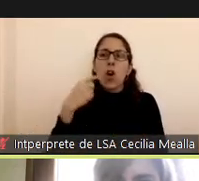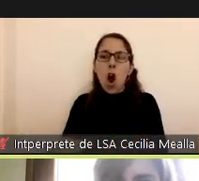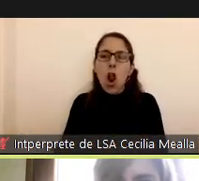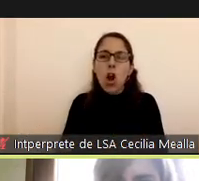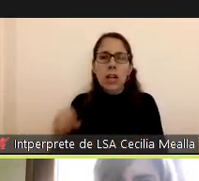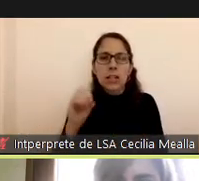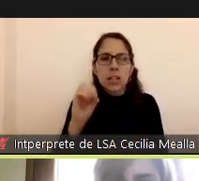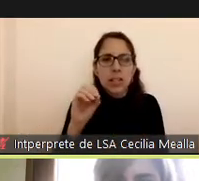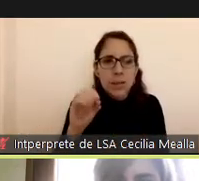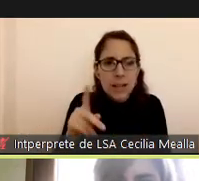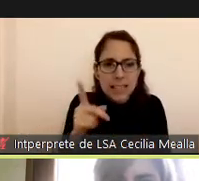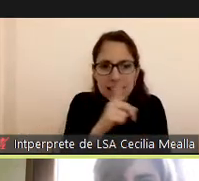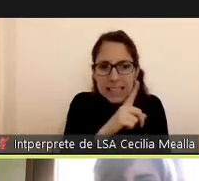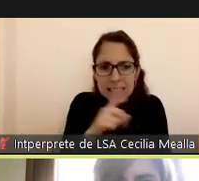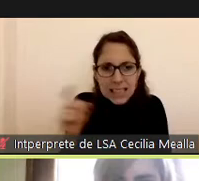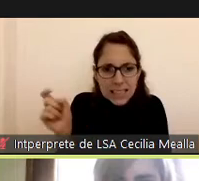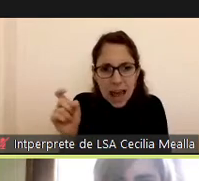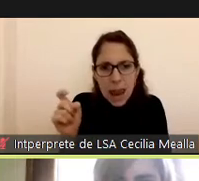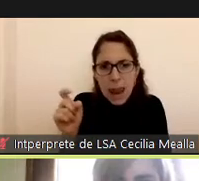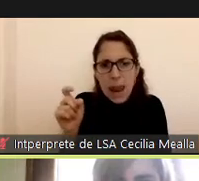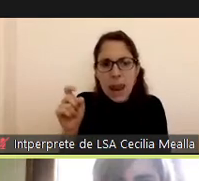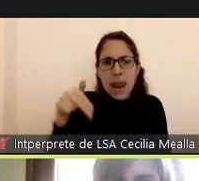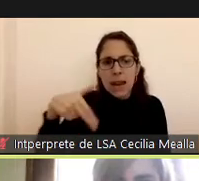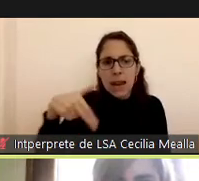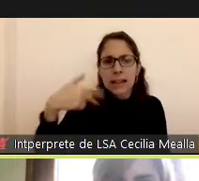Ziehl-Neelsen. Ziehl-Neelsen.